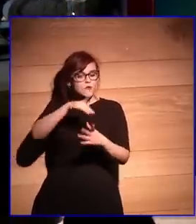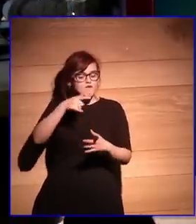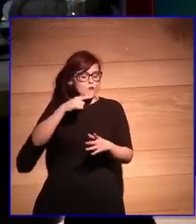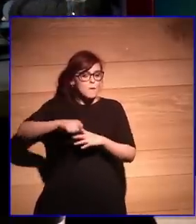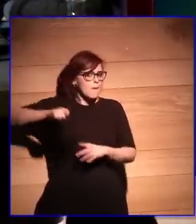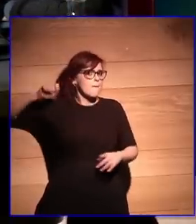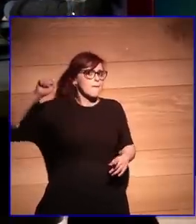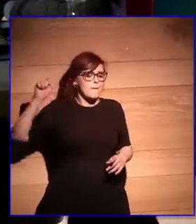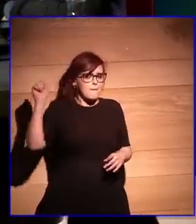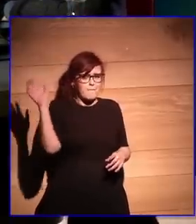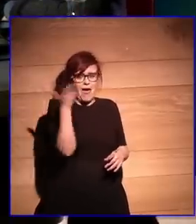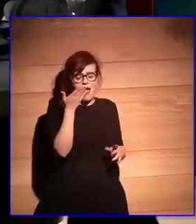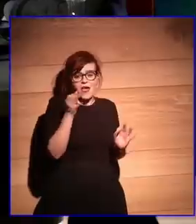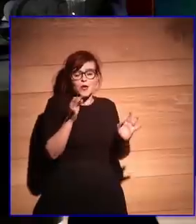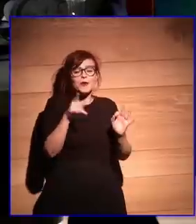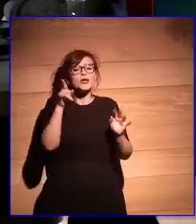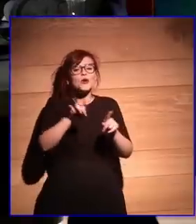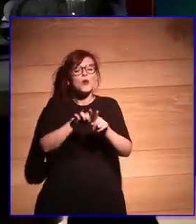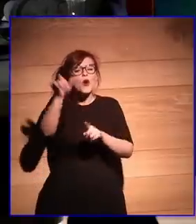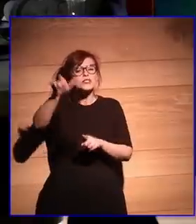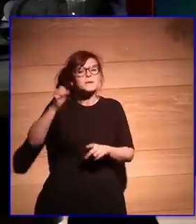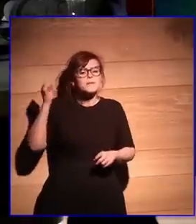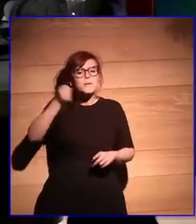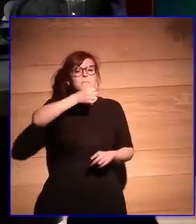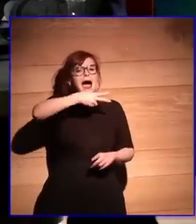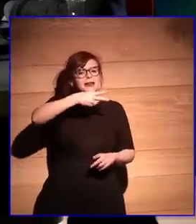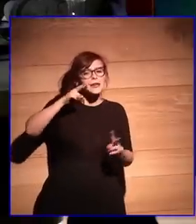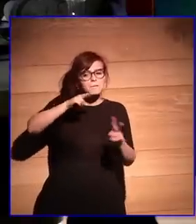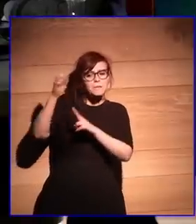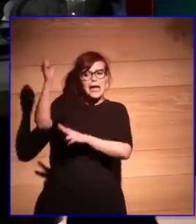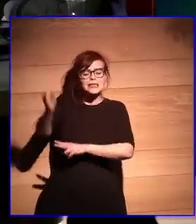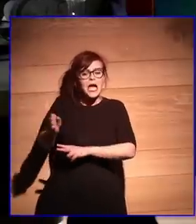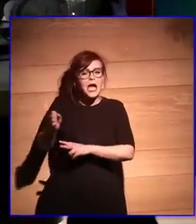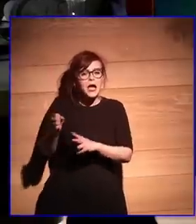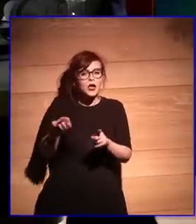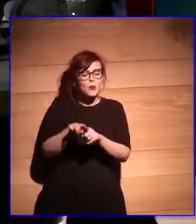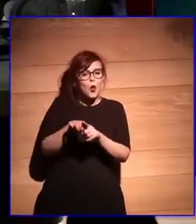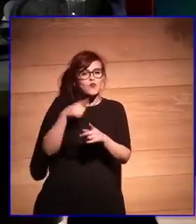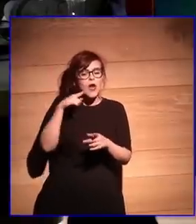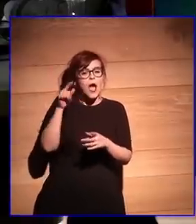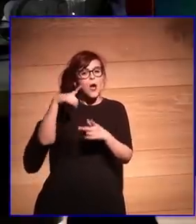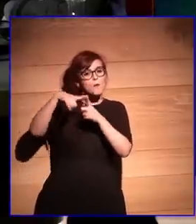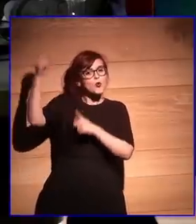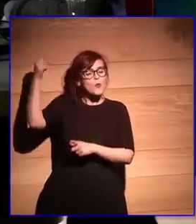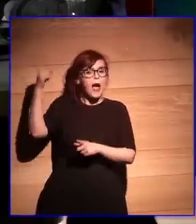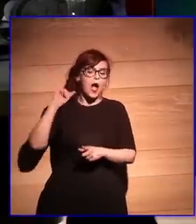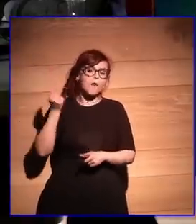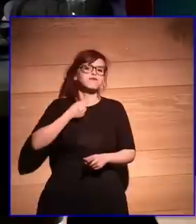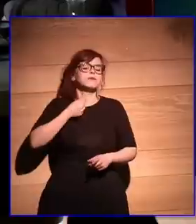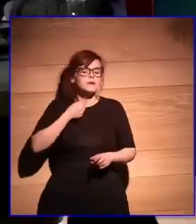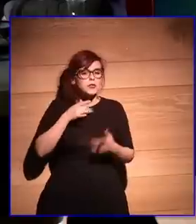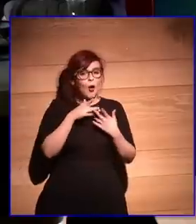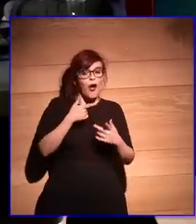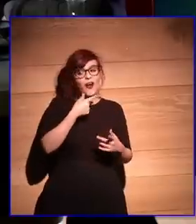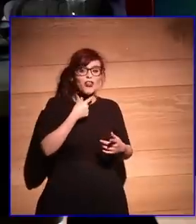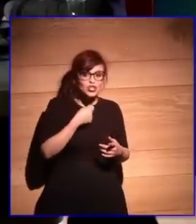martillazo, o como es al que mata en el bar porque le mira... Le meto con la pluma. Sí. Una pluma, le mete la pluma en el cuello. ¿Te parece gracioso? ¿Te